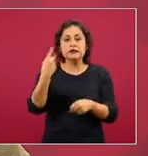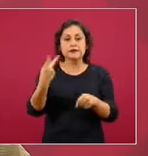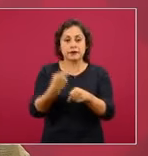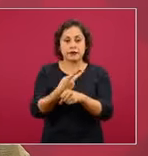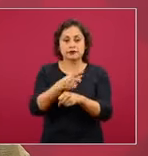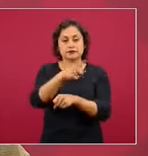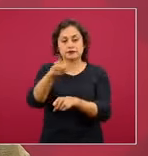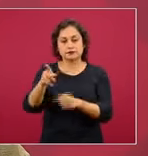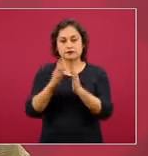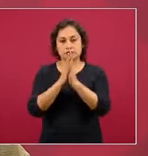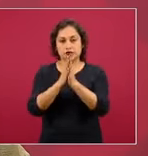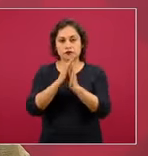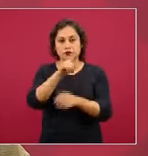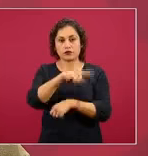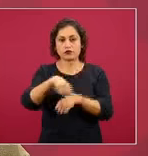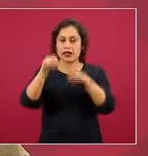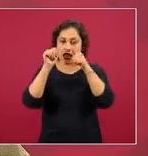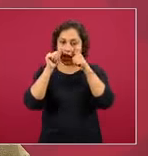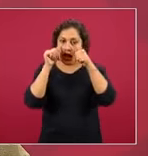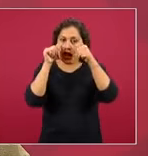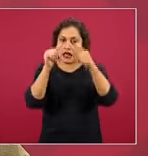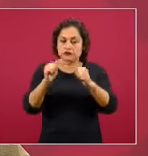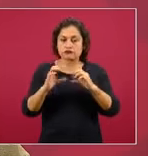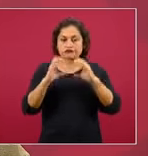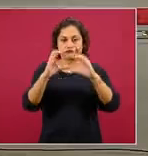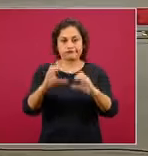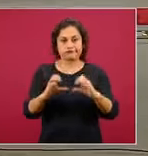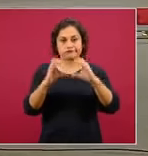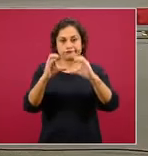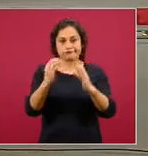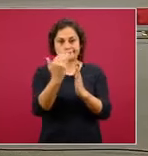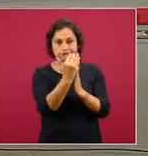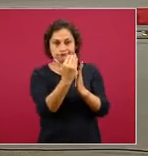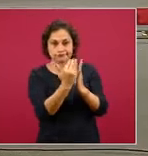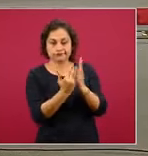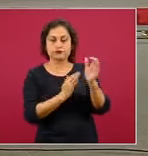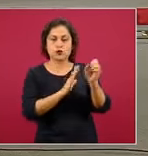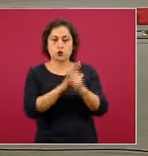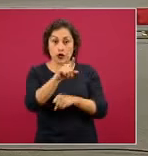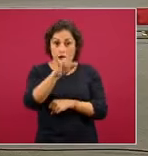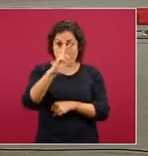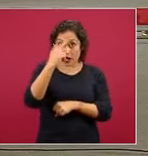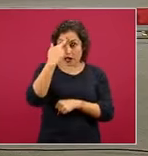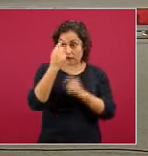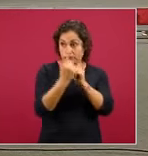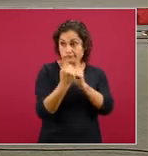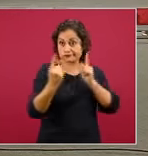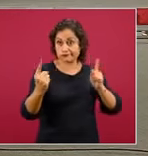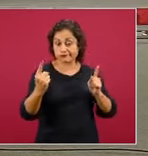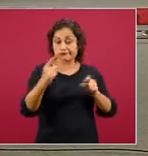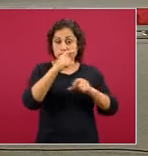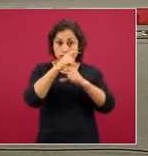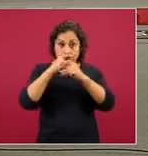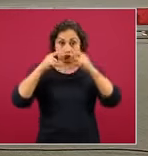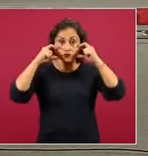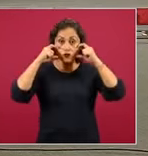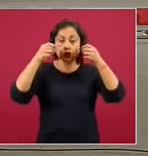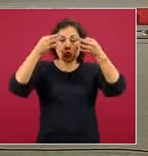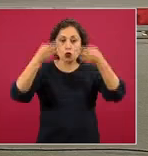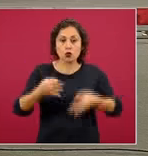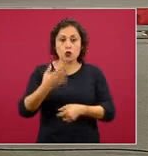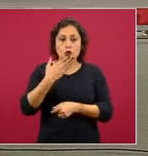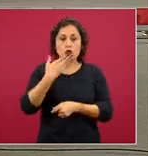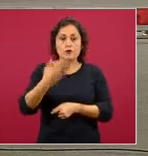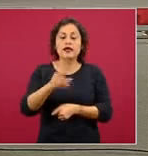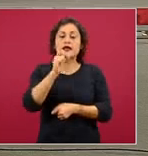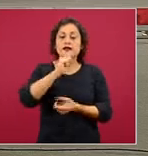las medidas necesarias, acuérdense, sana distancia, uso de cubrebocas de manera adecuada, el